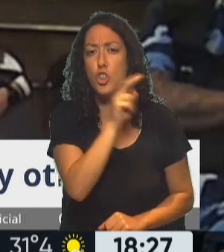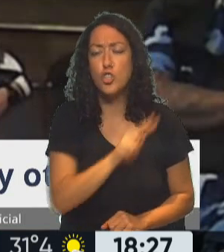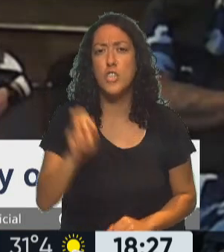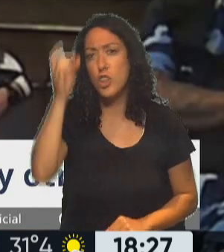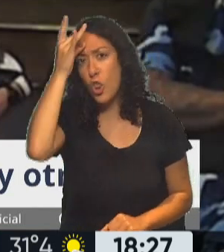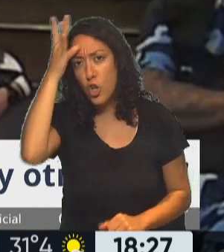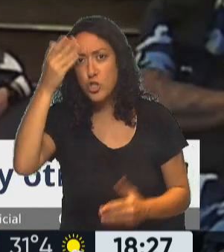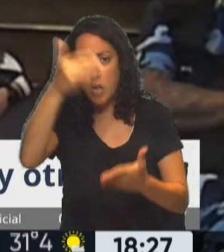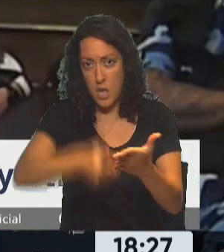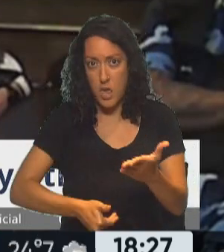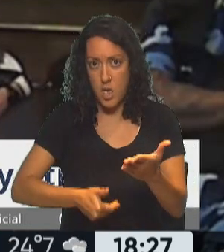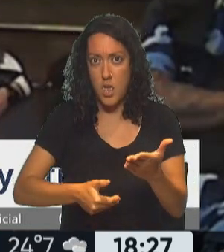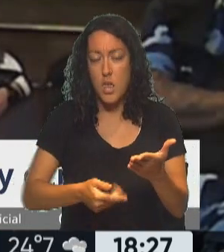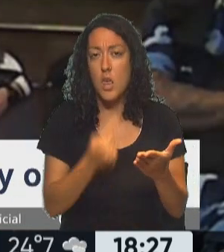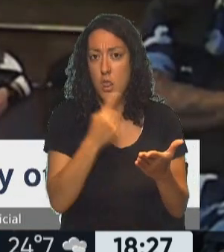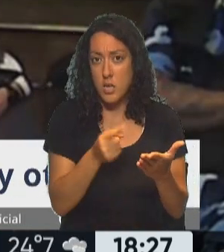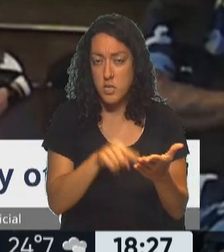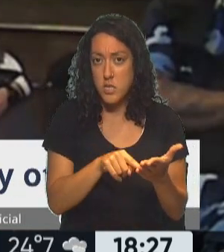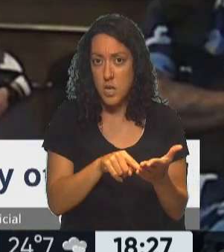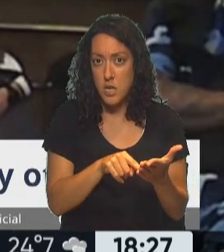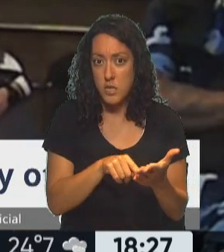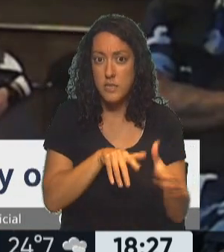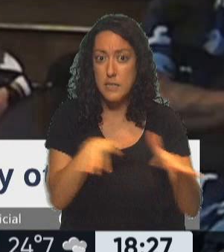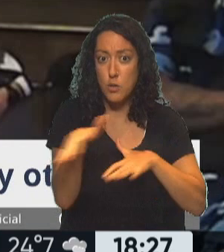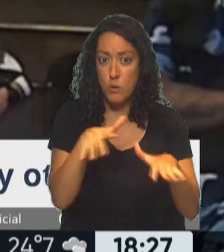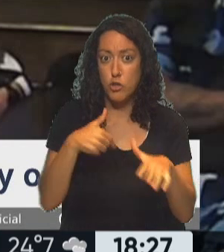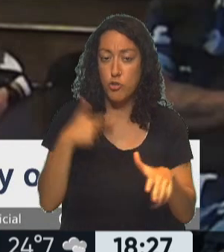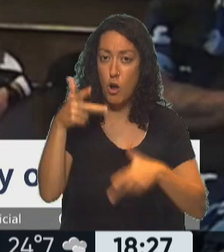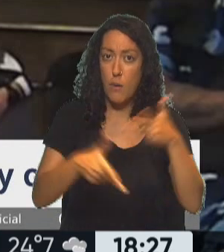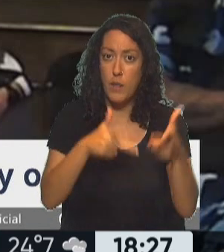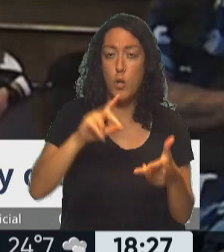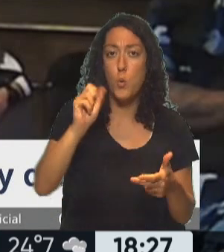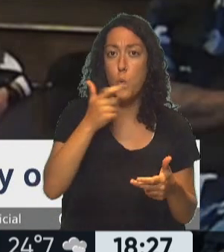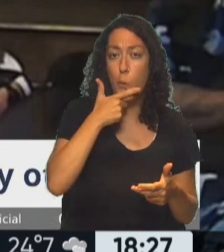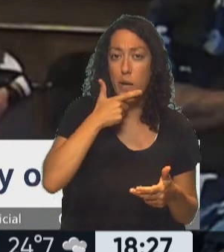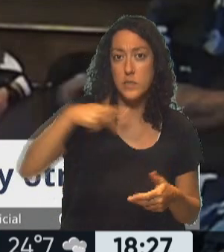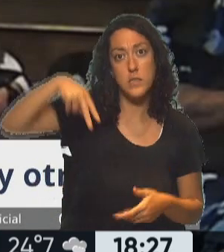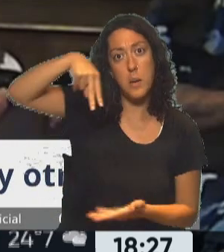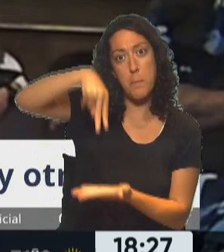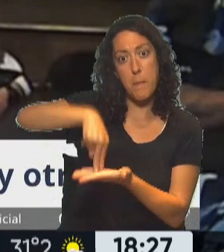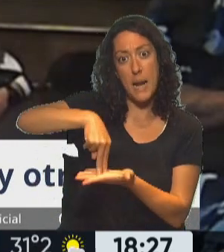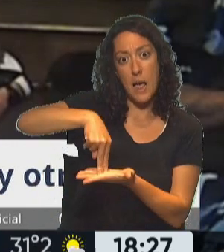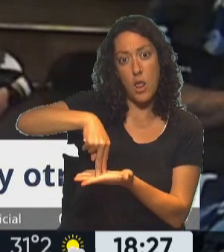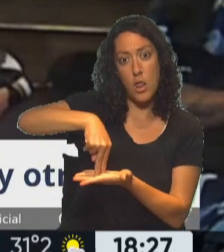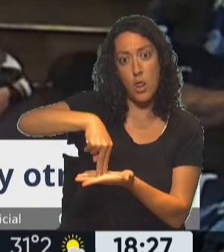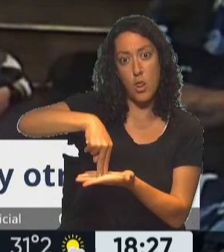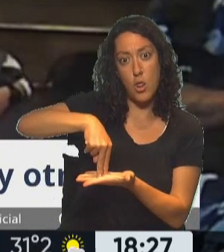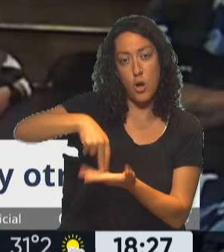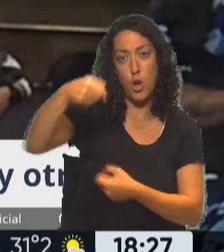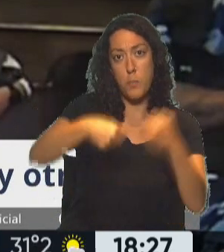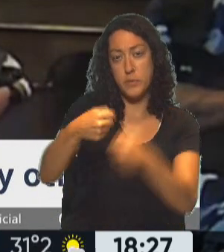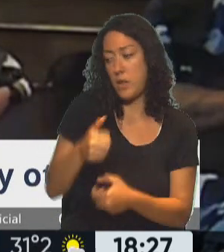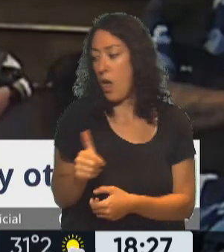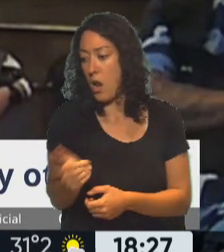212, donde se ve esta situación que estoy hablando, de Lucas Pertossi parado al lado de la golpiza de